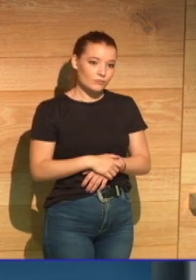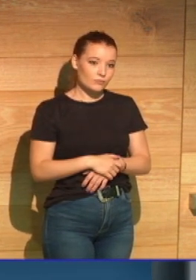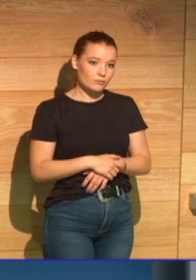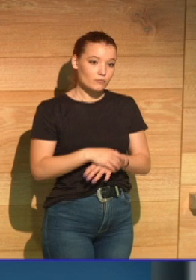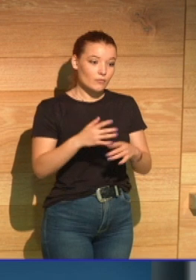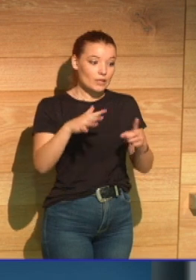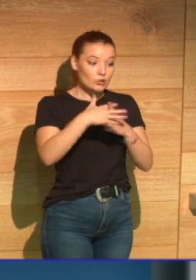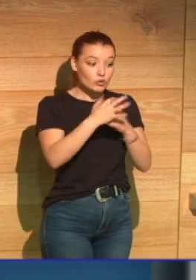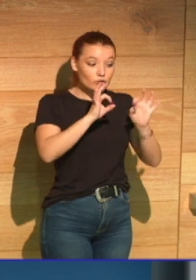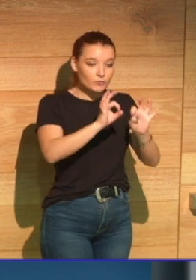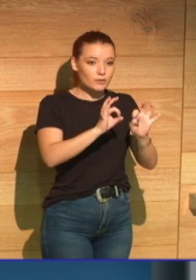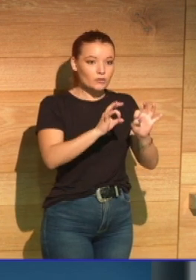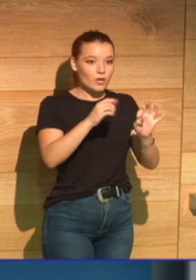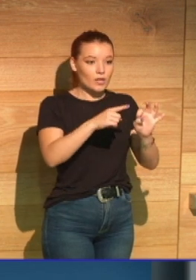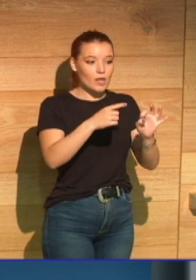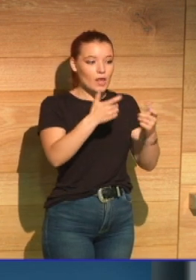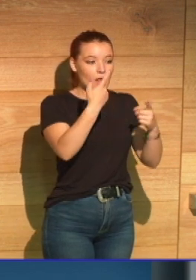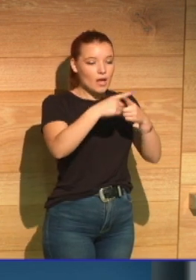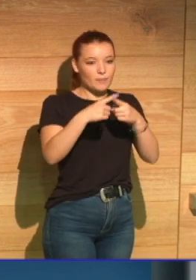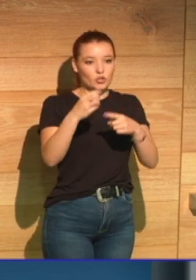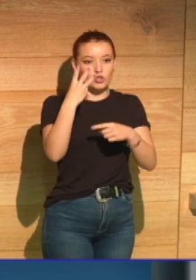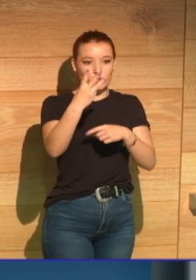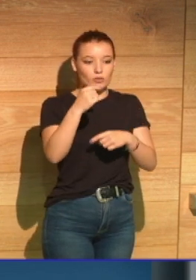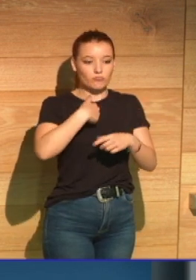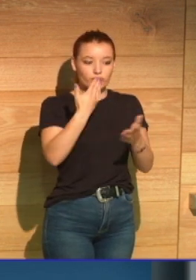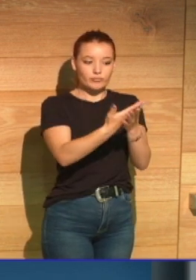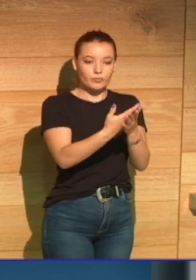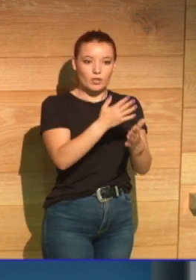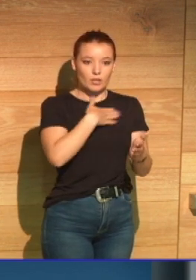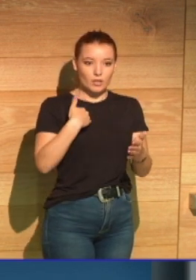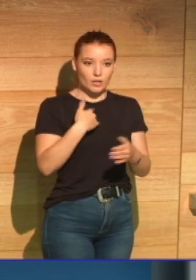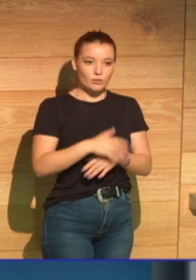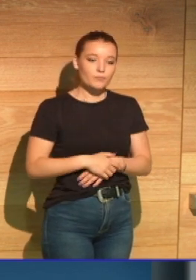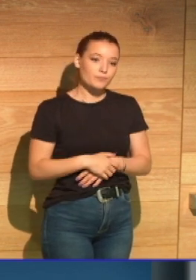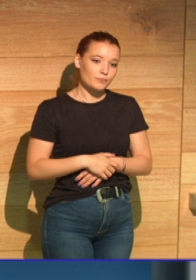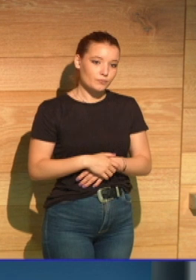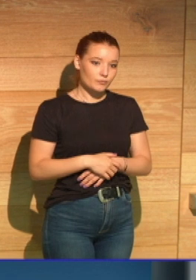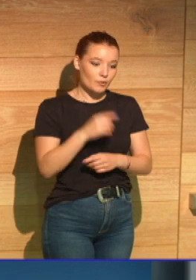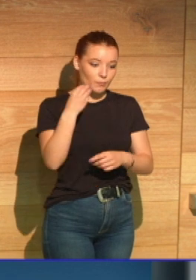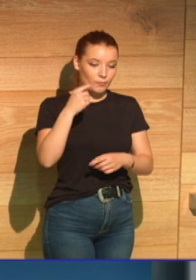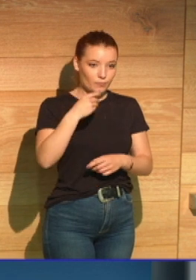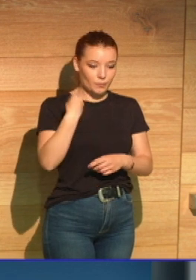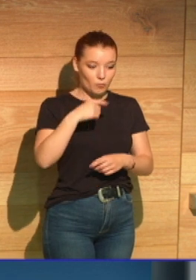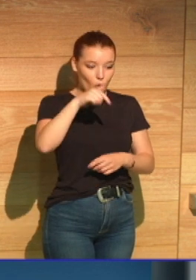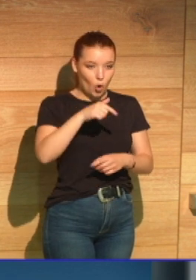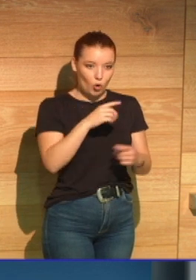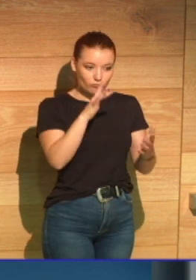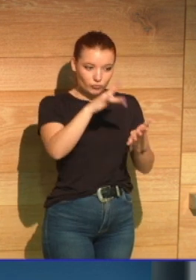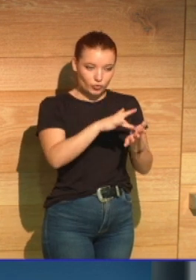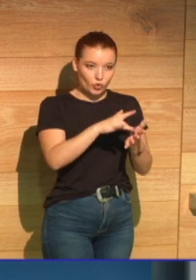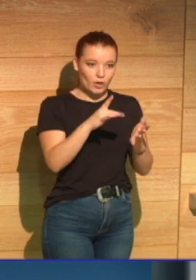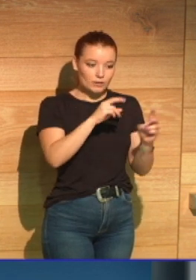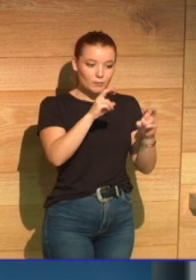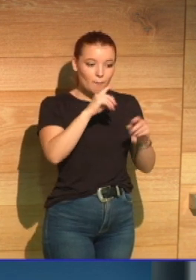ese contexto, hay tres elementos que quiero traer a la mesa en esta discusión de la que estábamos hablando sobre lo que la pandemia nos ha dejado y las